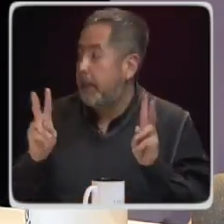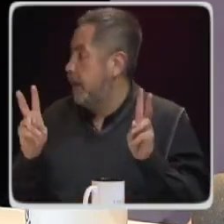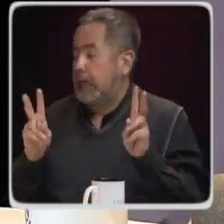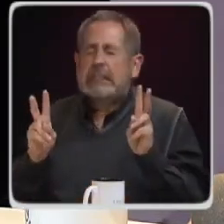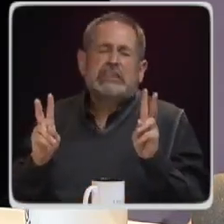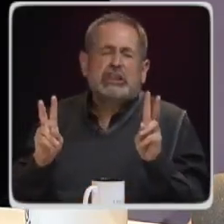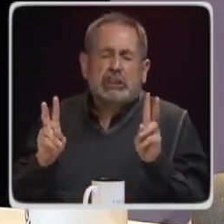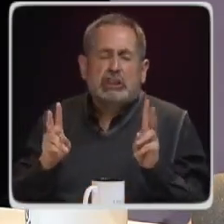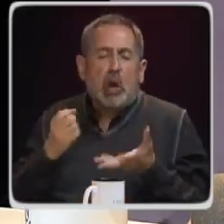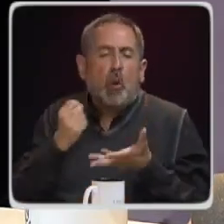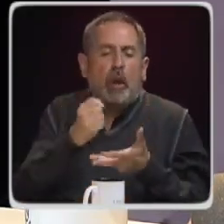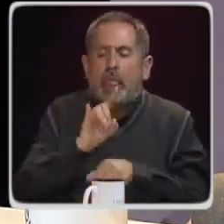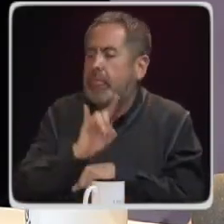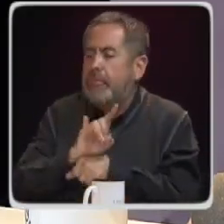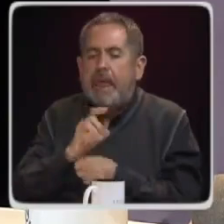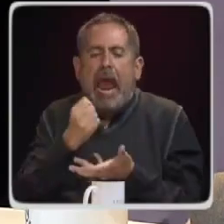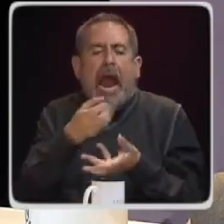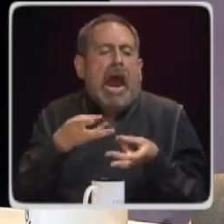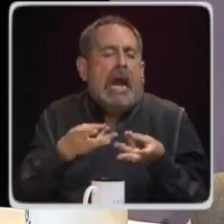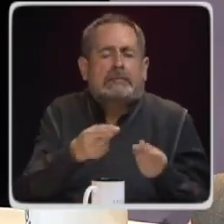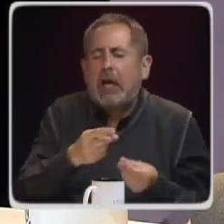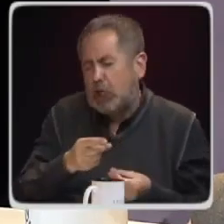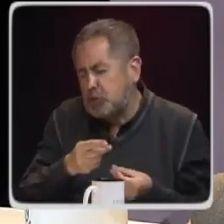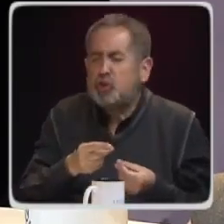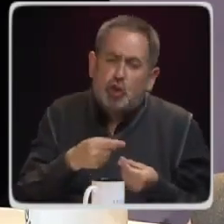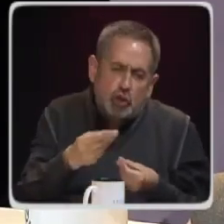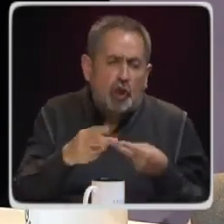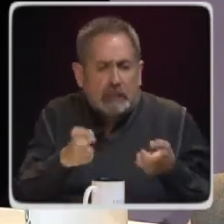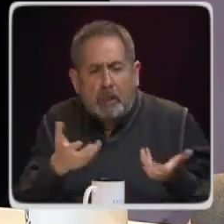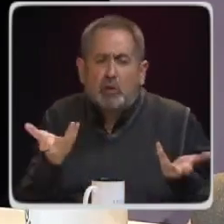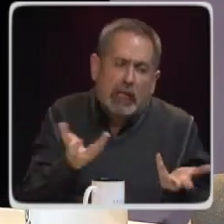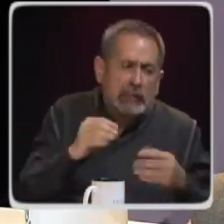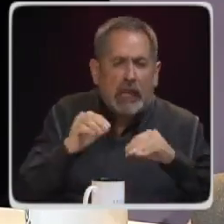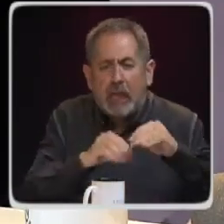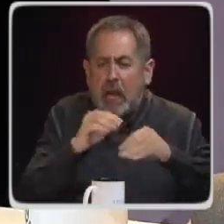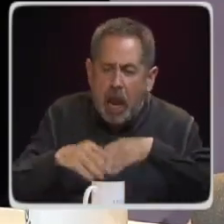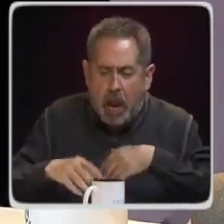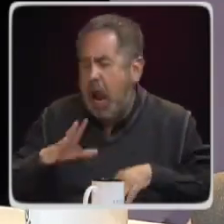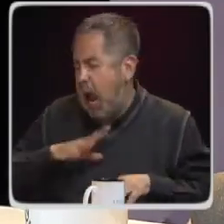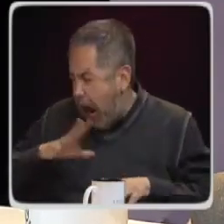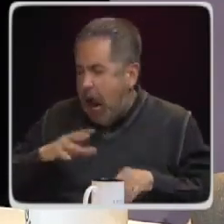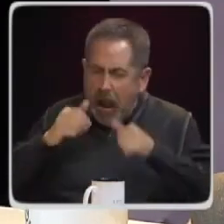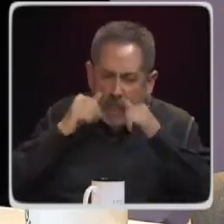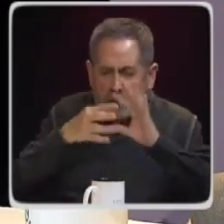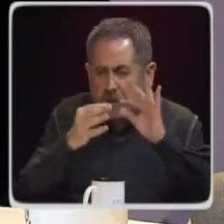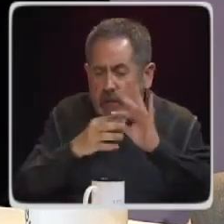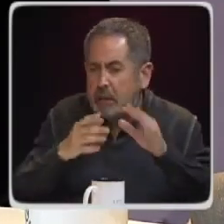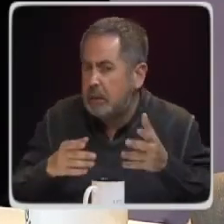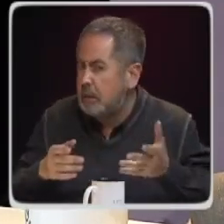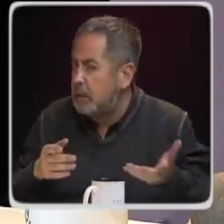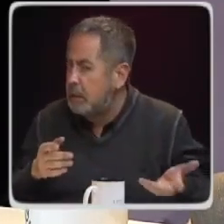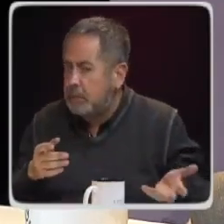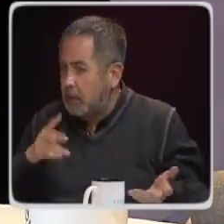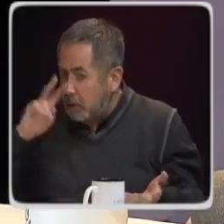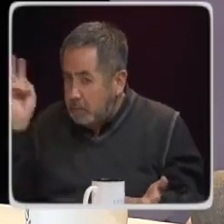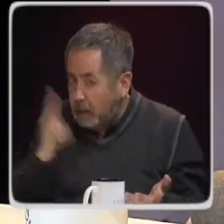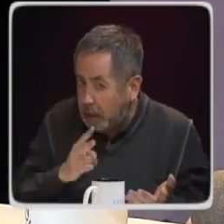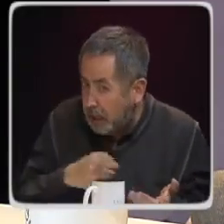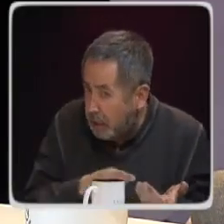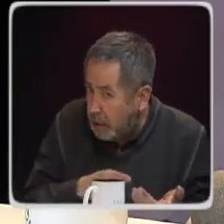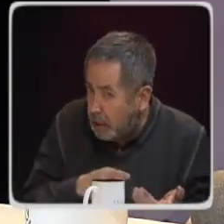que necesitamos una inclusión educativa especializada. No podemos ponerle a un maestro la responsabilidad